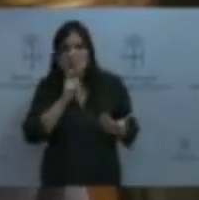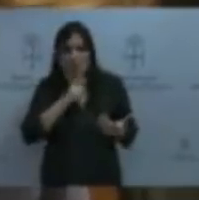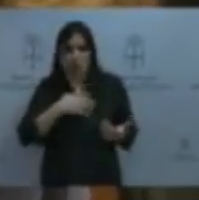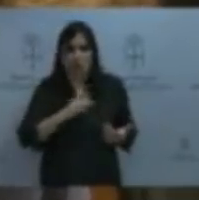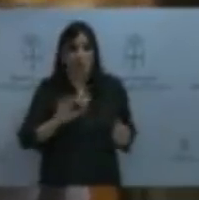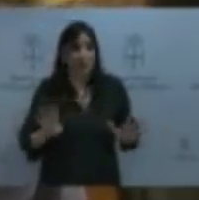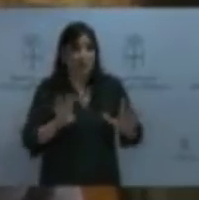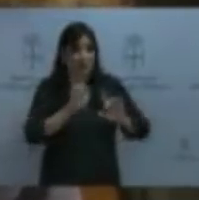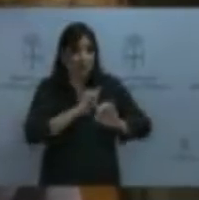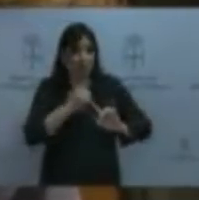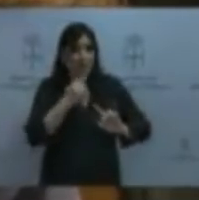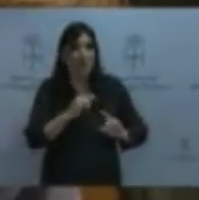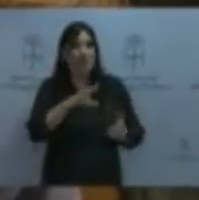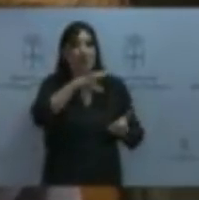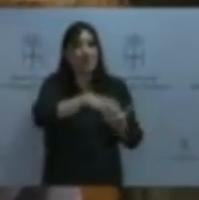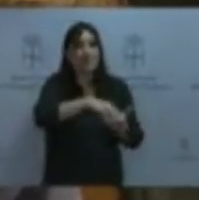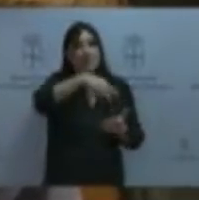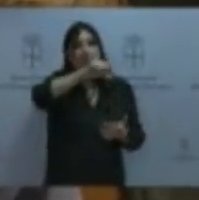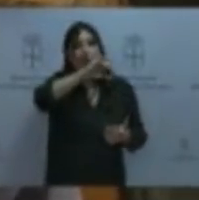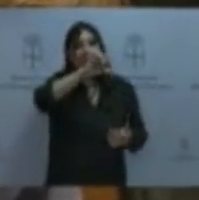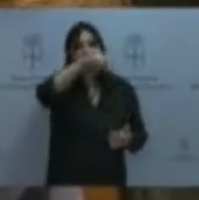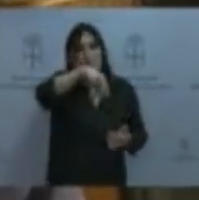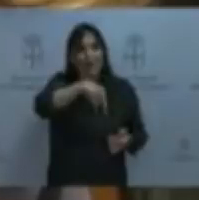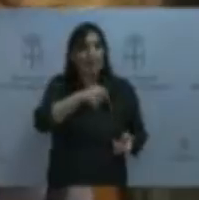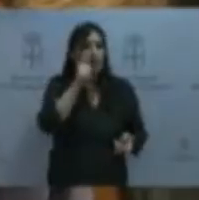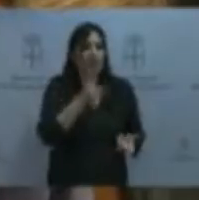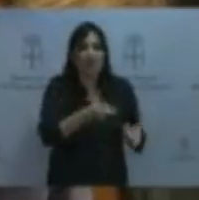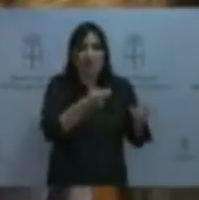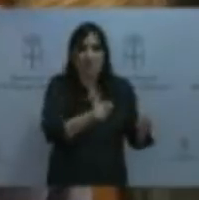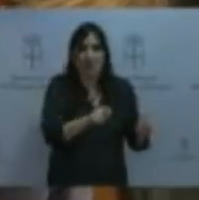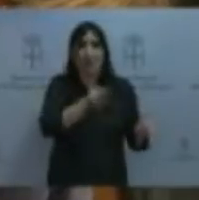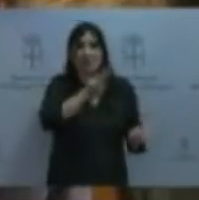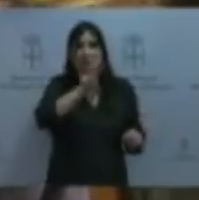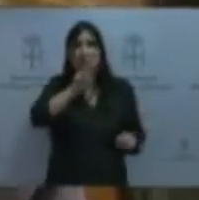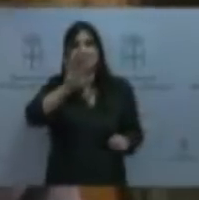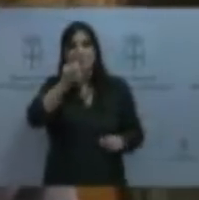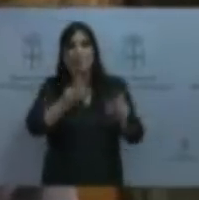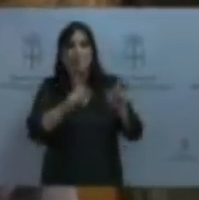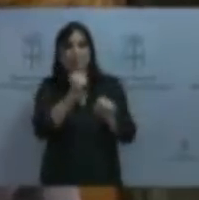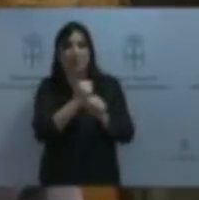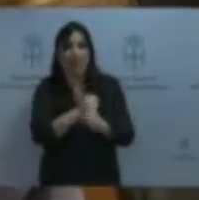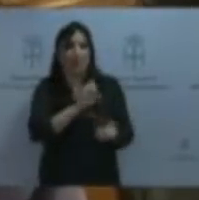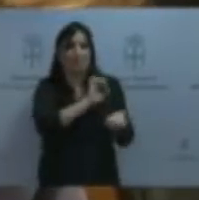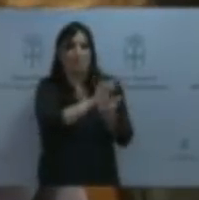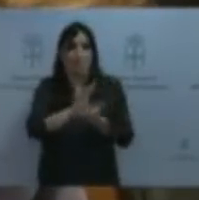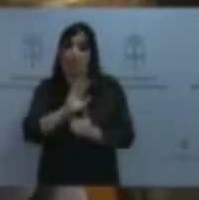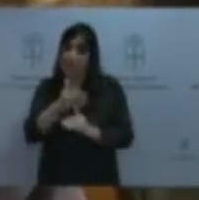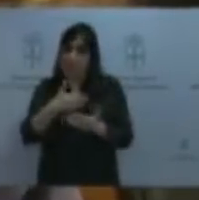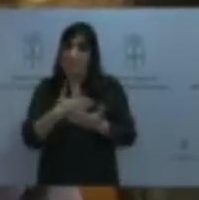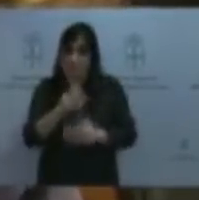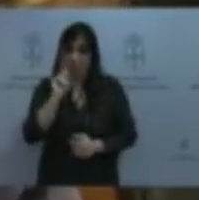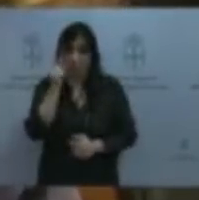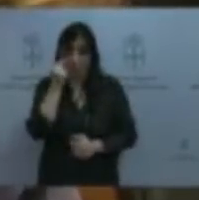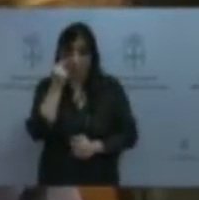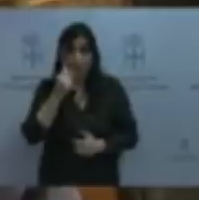Oviedo y ponía en marcha un despido colectivo para 225 trabajadores, de nuevo por la prensa. El proceso de selección que se llevó a cabo para